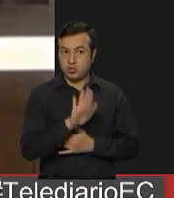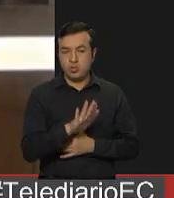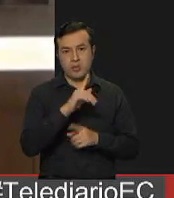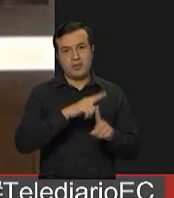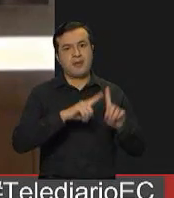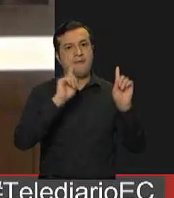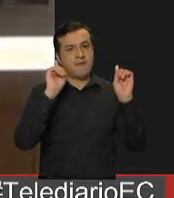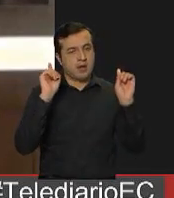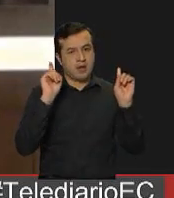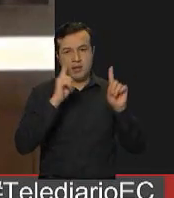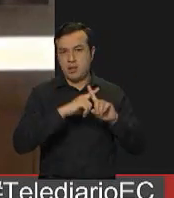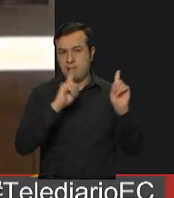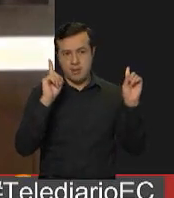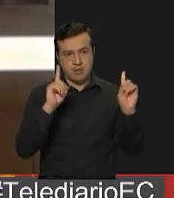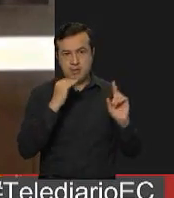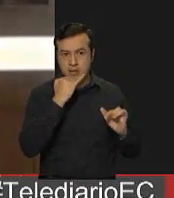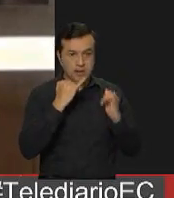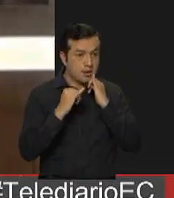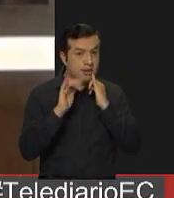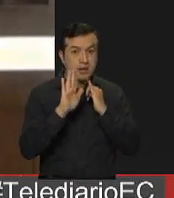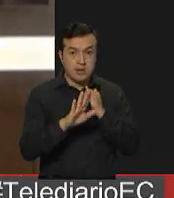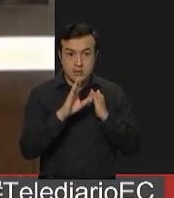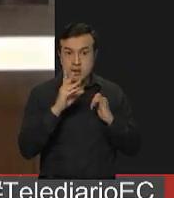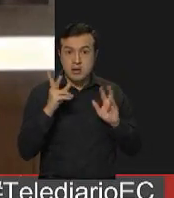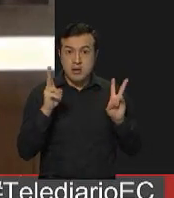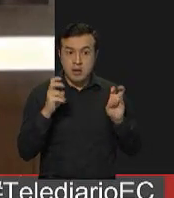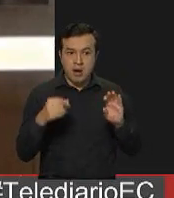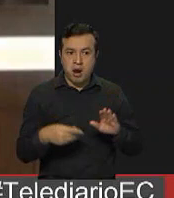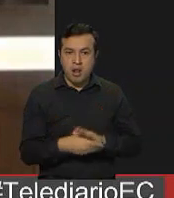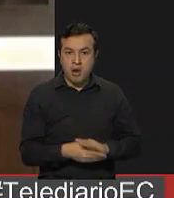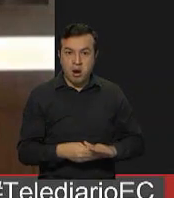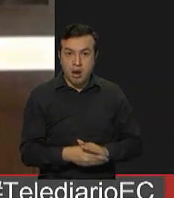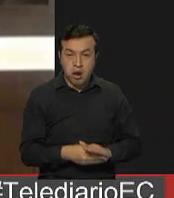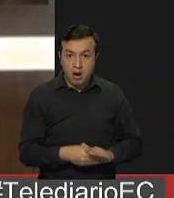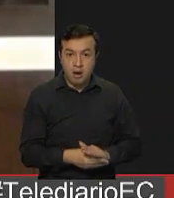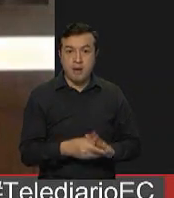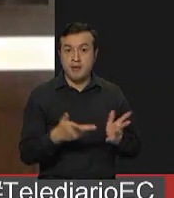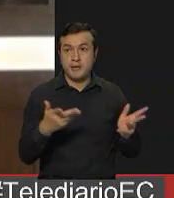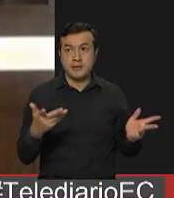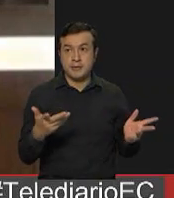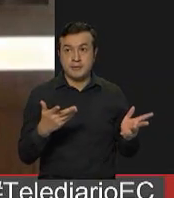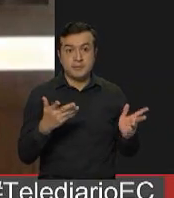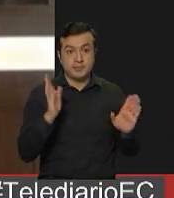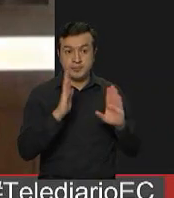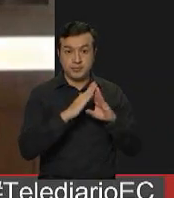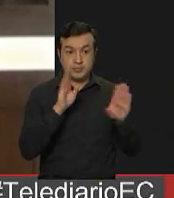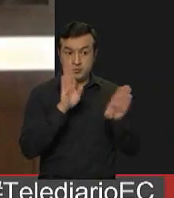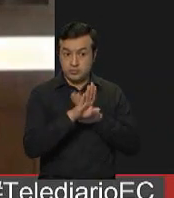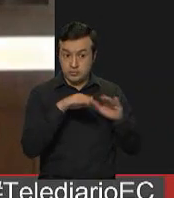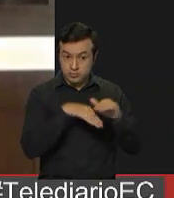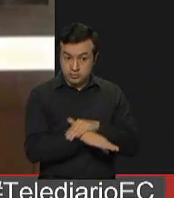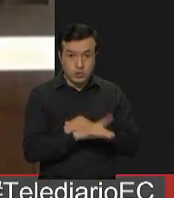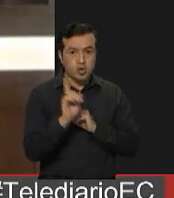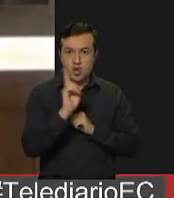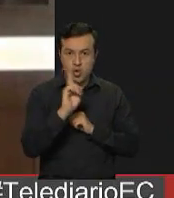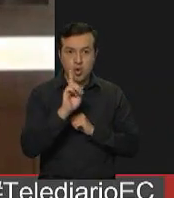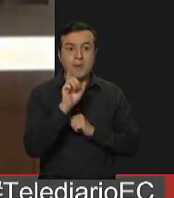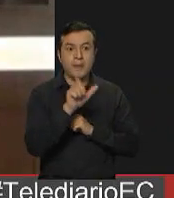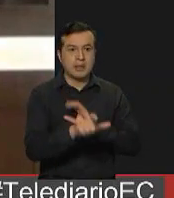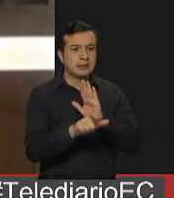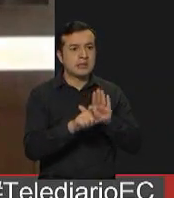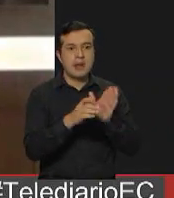es otro delito. Ahí hay tráfico de influencia. A él no le hacen un allanamiento, él va directamente a